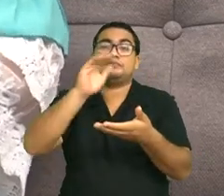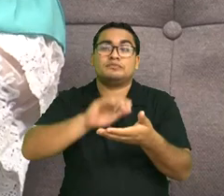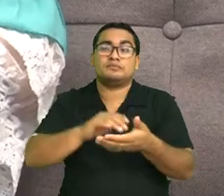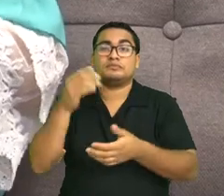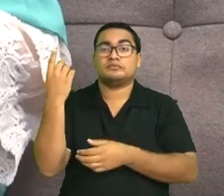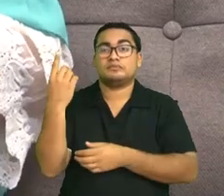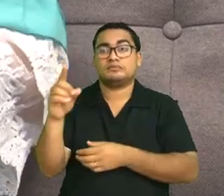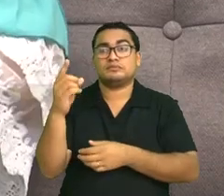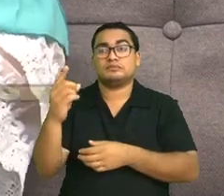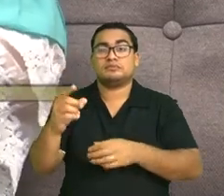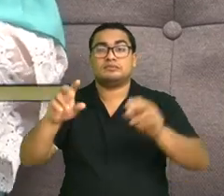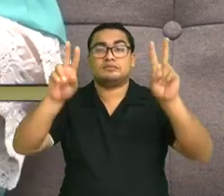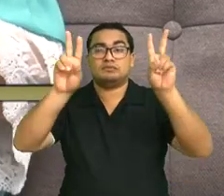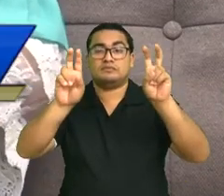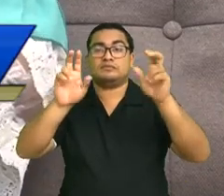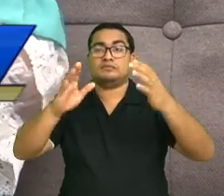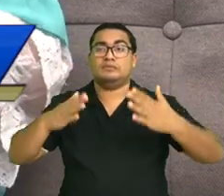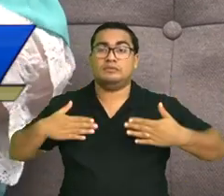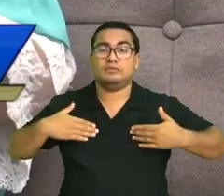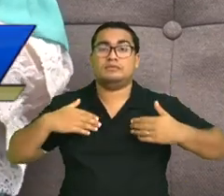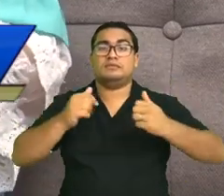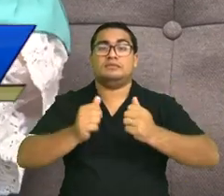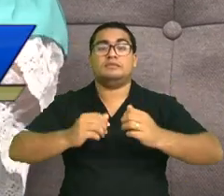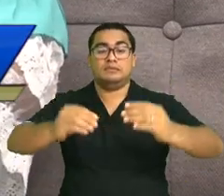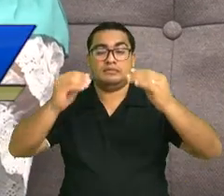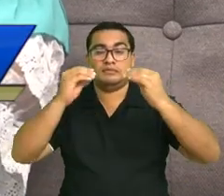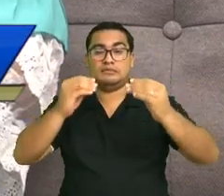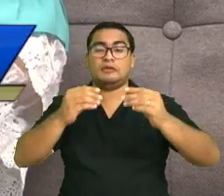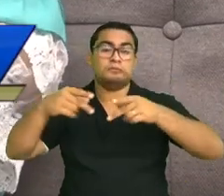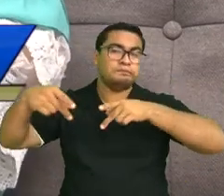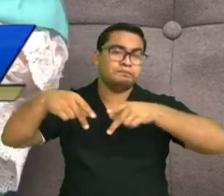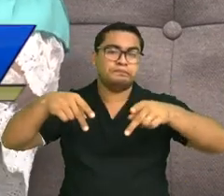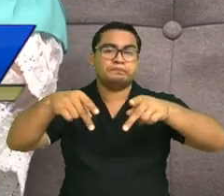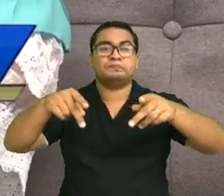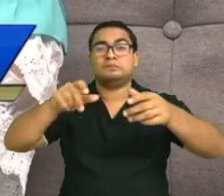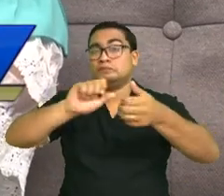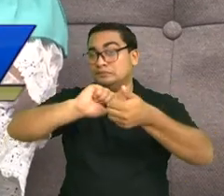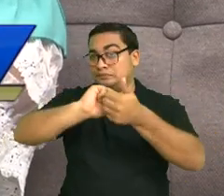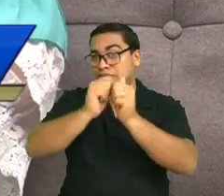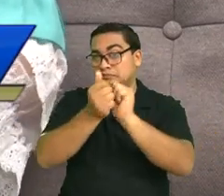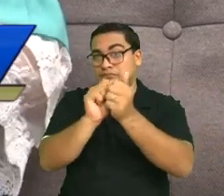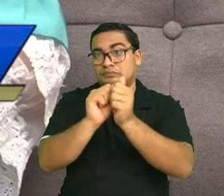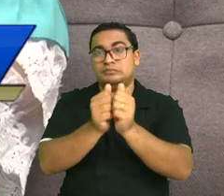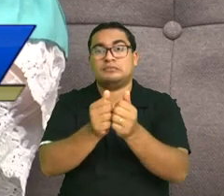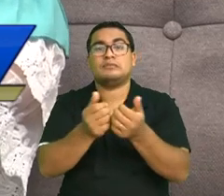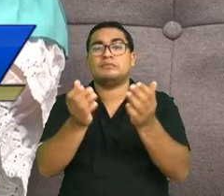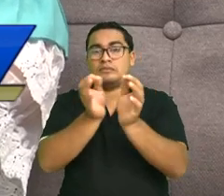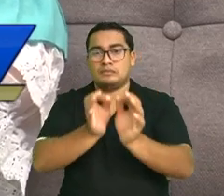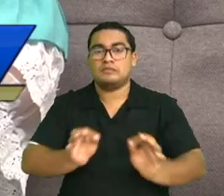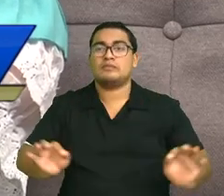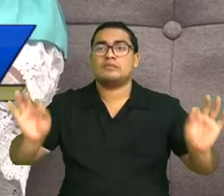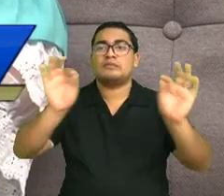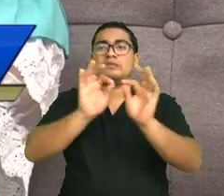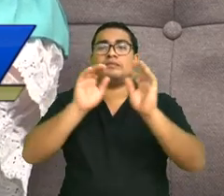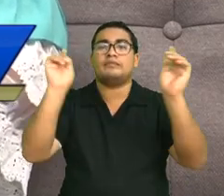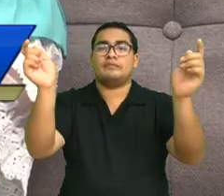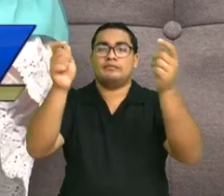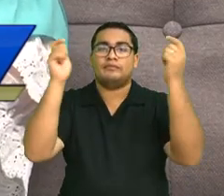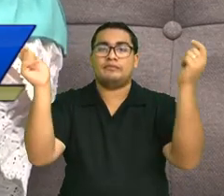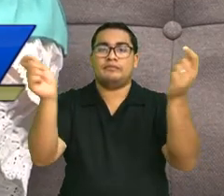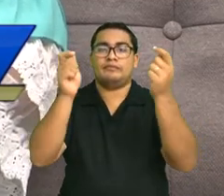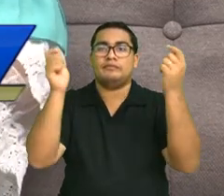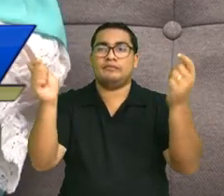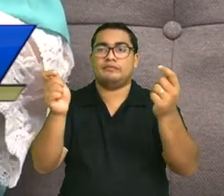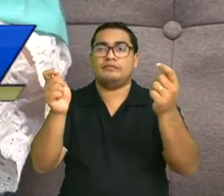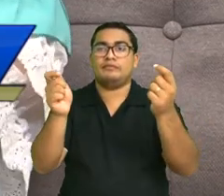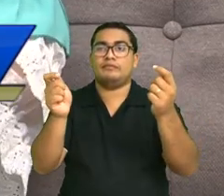de salud, de educación, de recreación, de deporte. Creo que es parte, pues, bastante, de esa celebración que tenemos